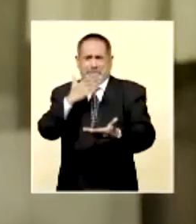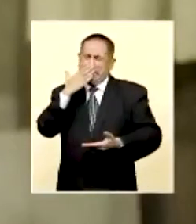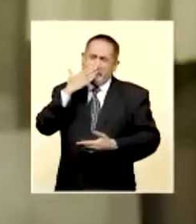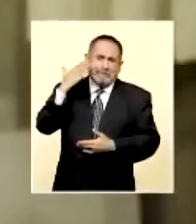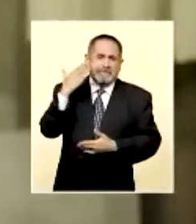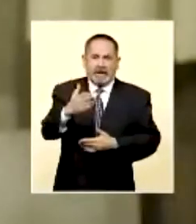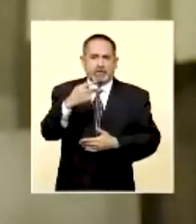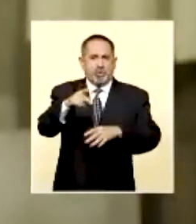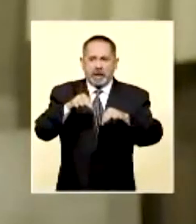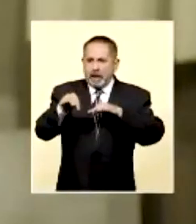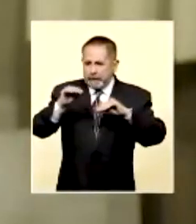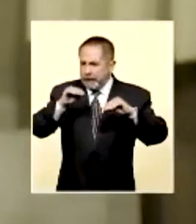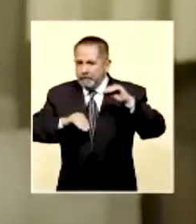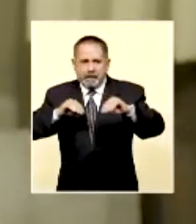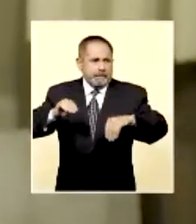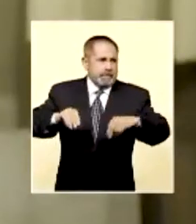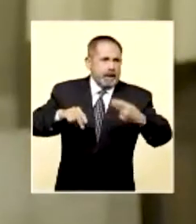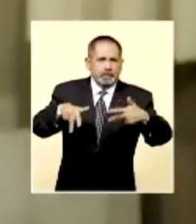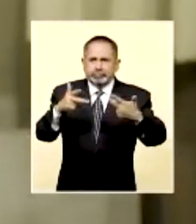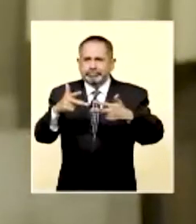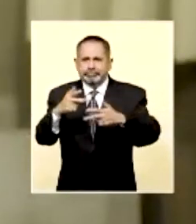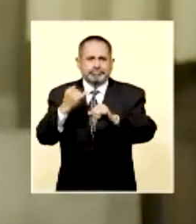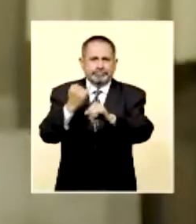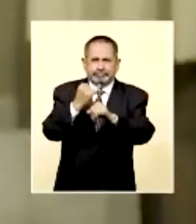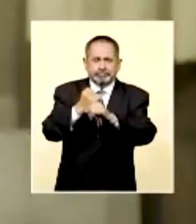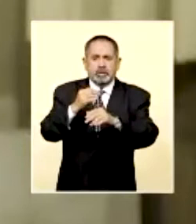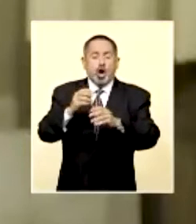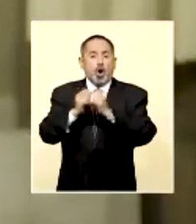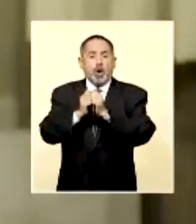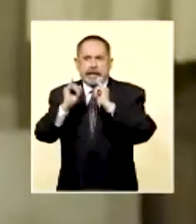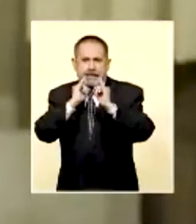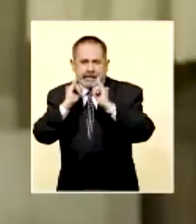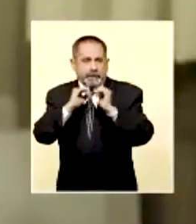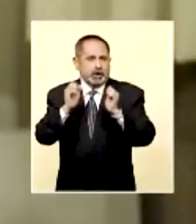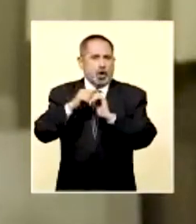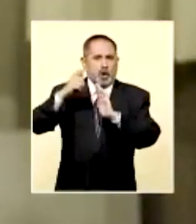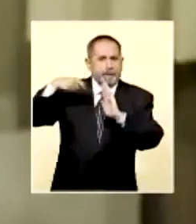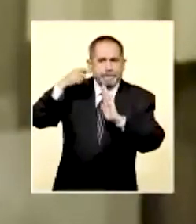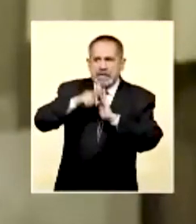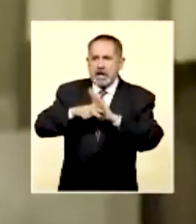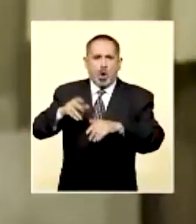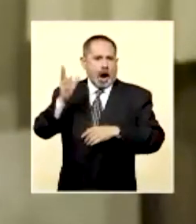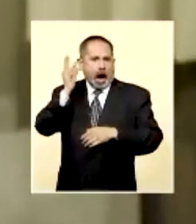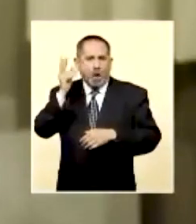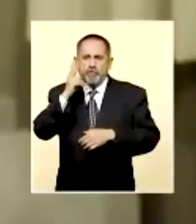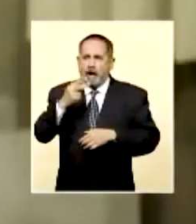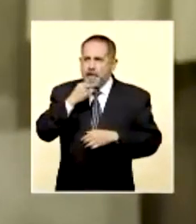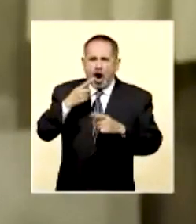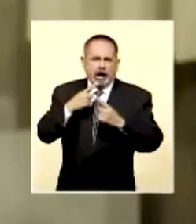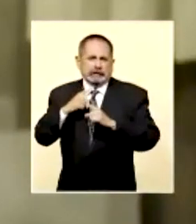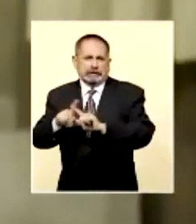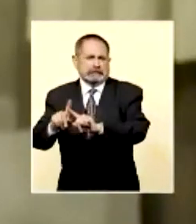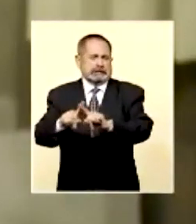para describir el trabajo técnico, de proporcionar la interpretación, el video y audio de este